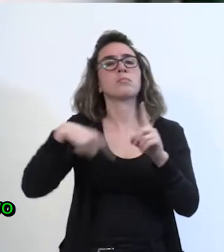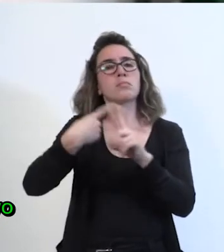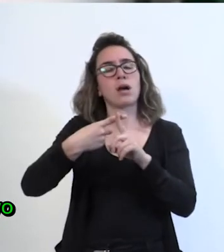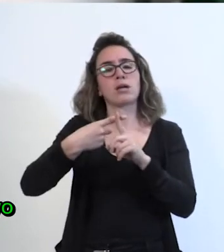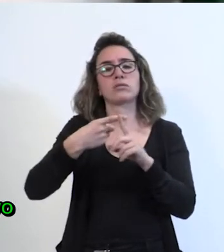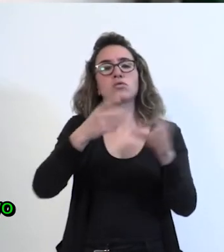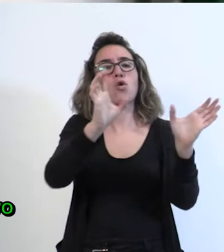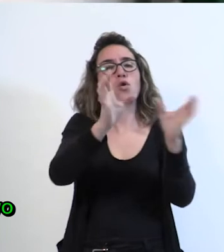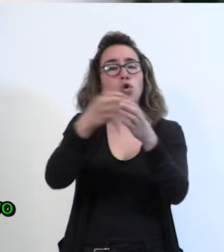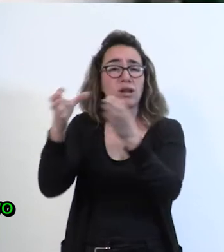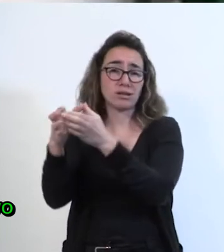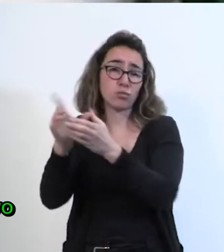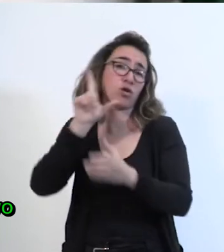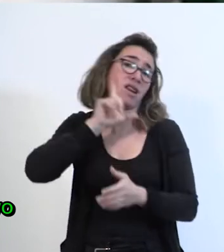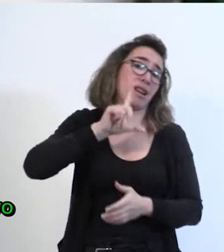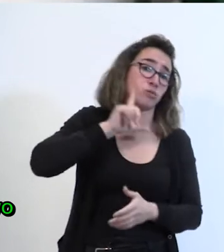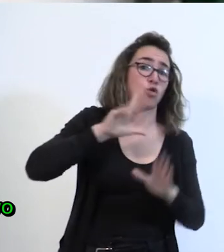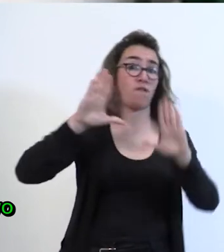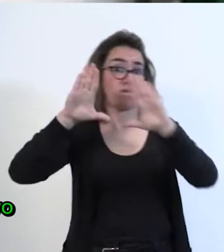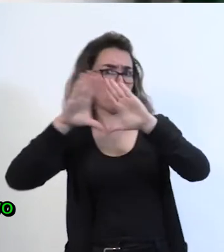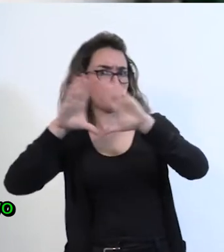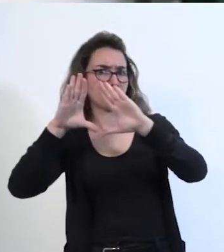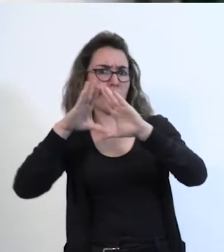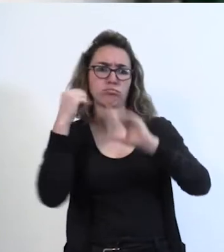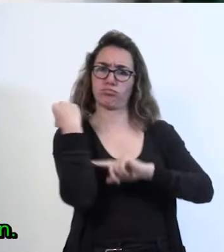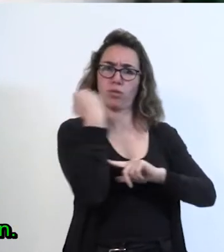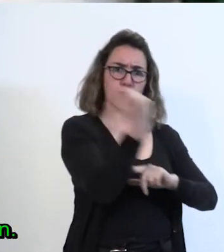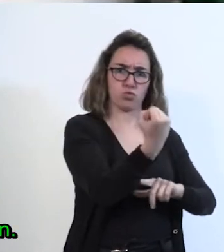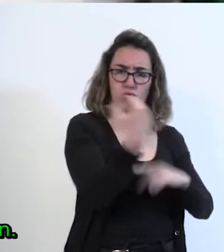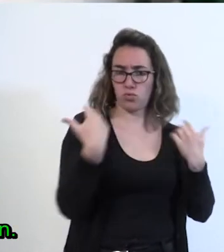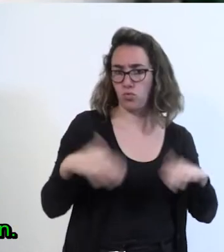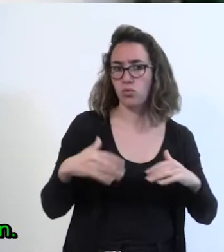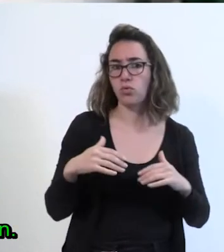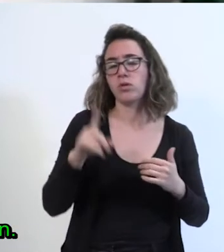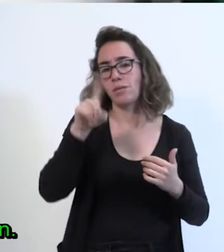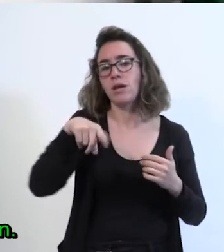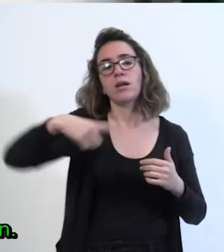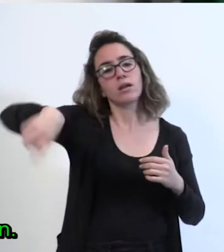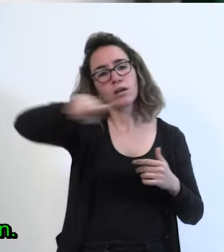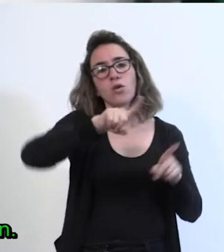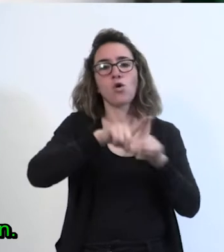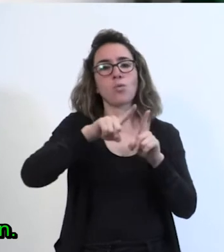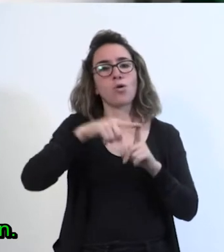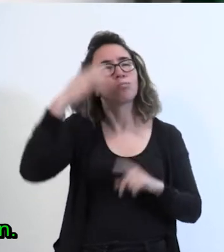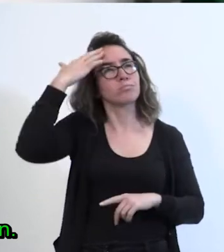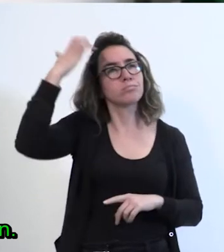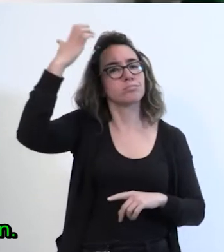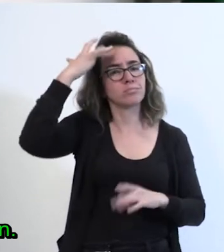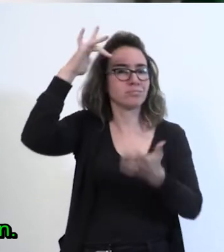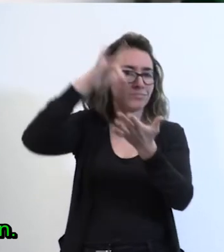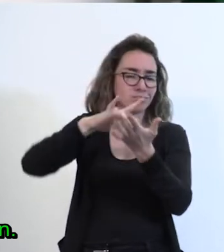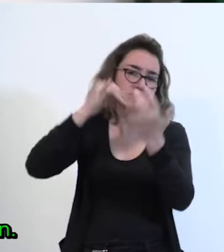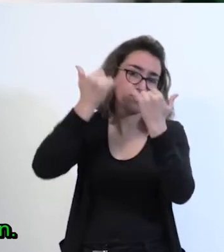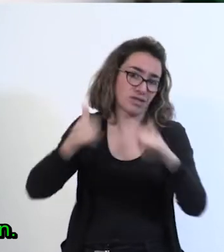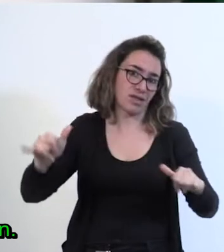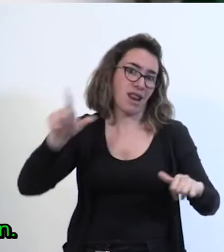apoyo a colectivos lesbofeministas y que hacen la conmemoración de las